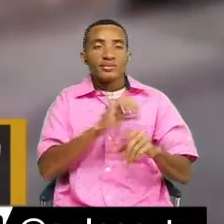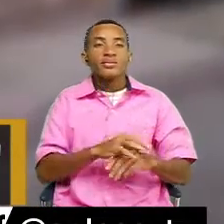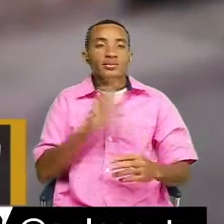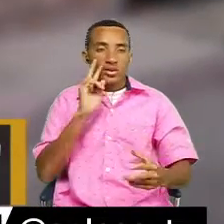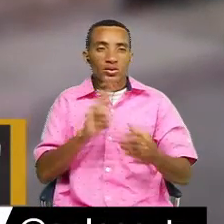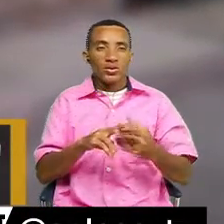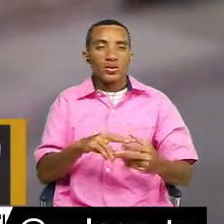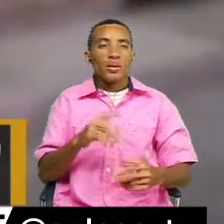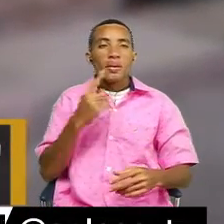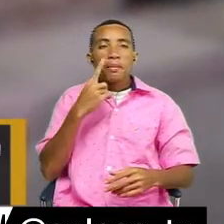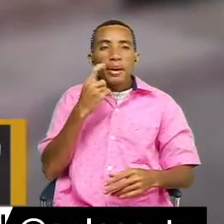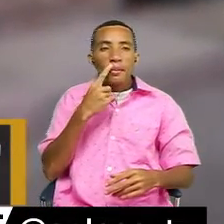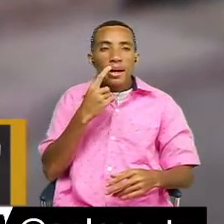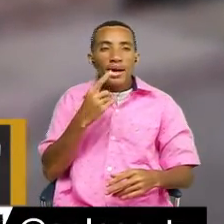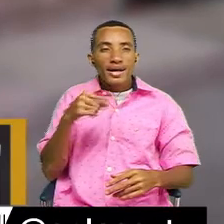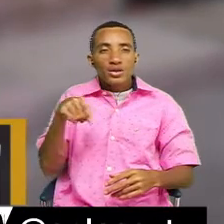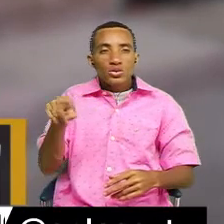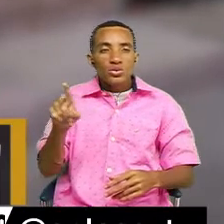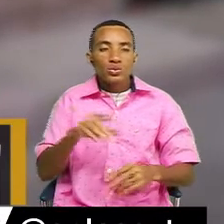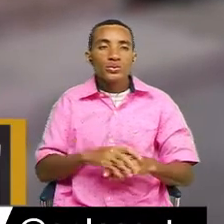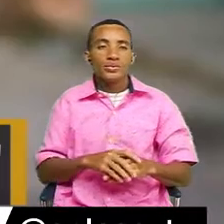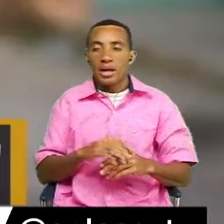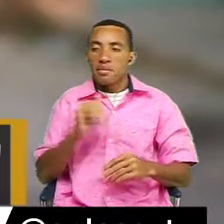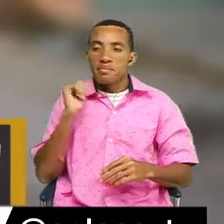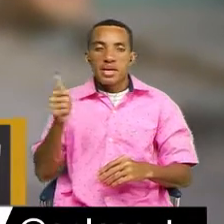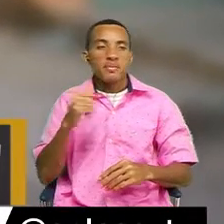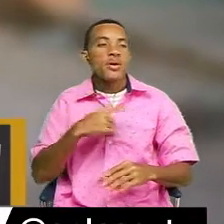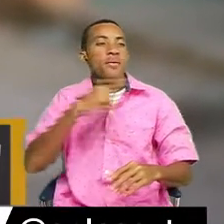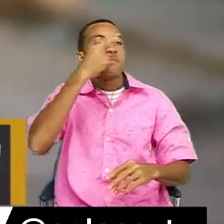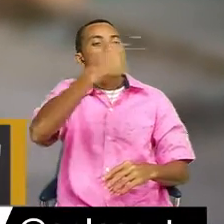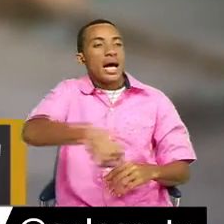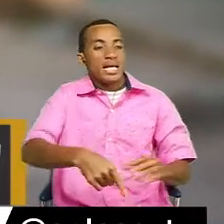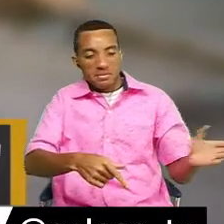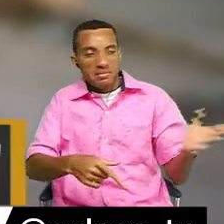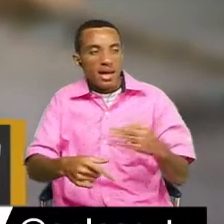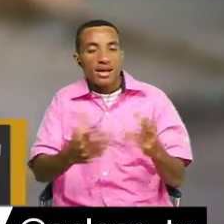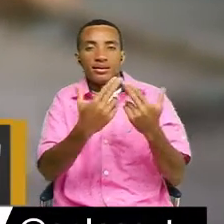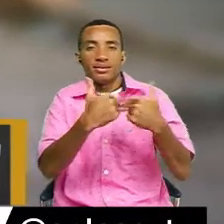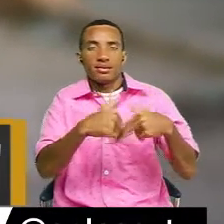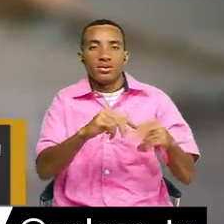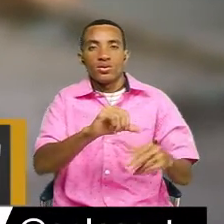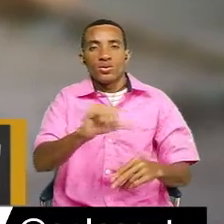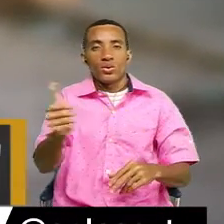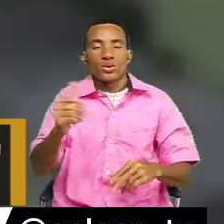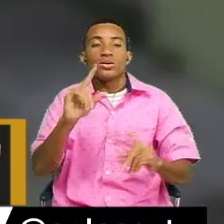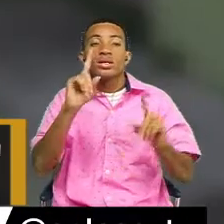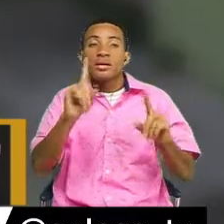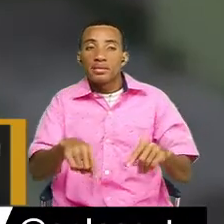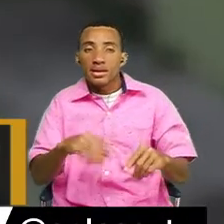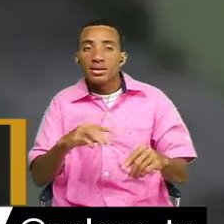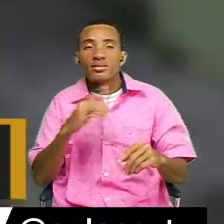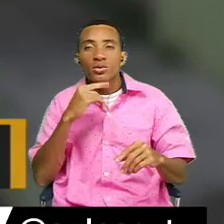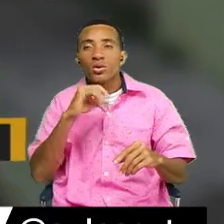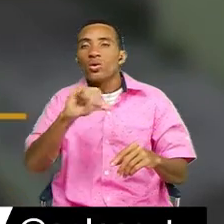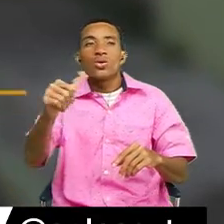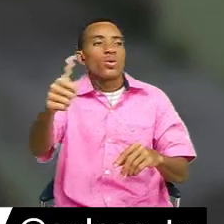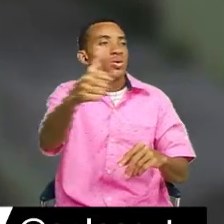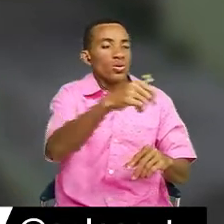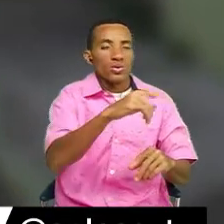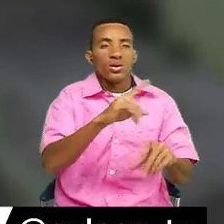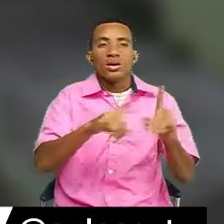que al parecer era sometida a la prostitución por parte de su propio progenitor, estaría vinculado con otros casos relacionados y en los que se ven